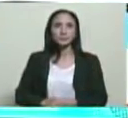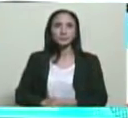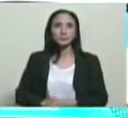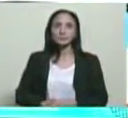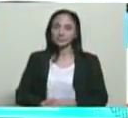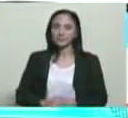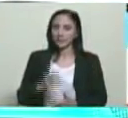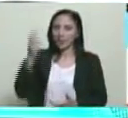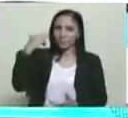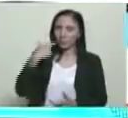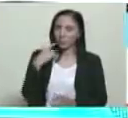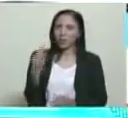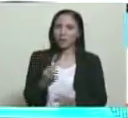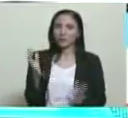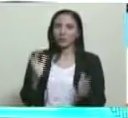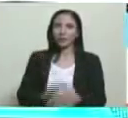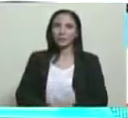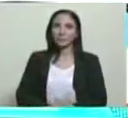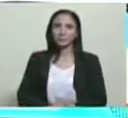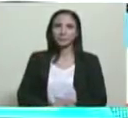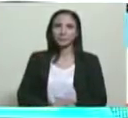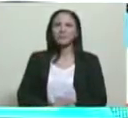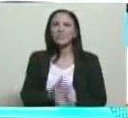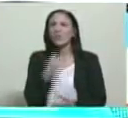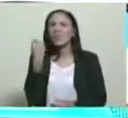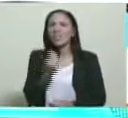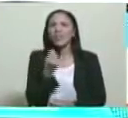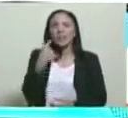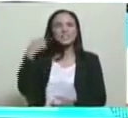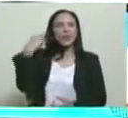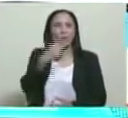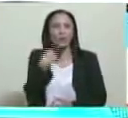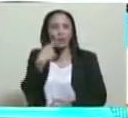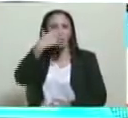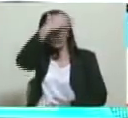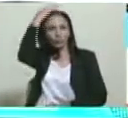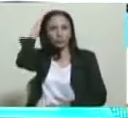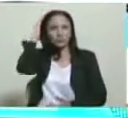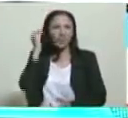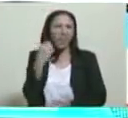¿Verdad? ¿Qué hacen ustedes si yo aparezco con el cabello un día rojo?